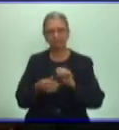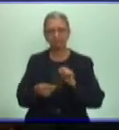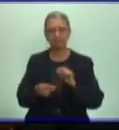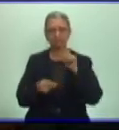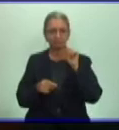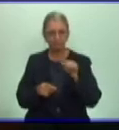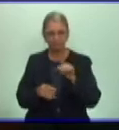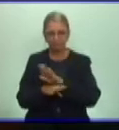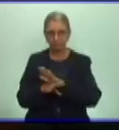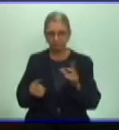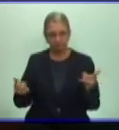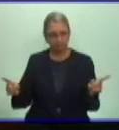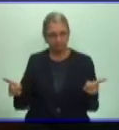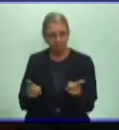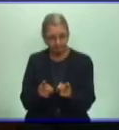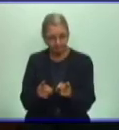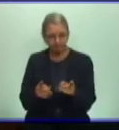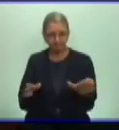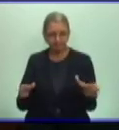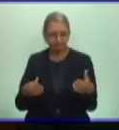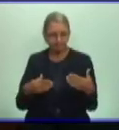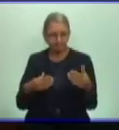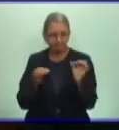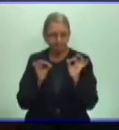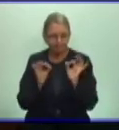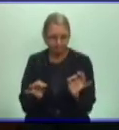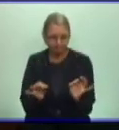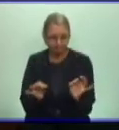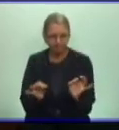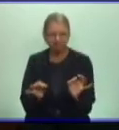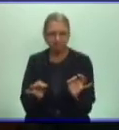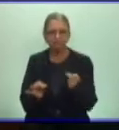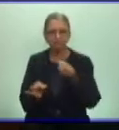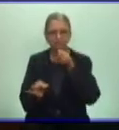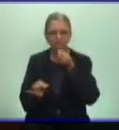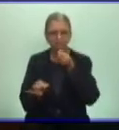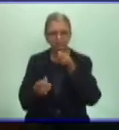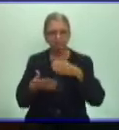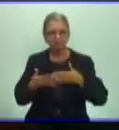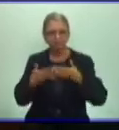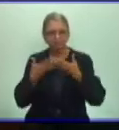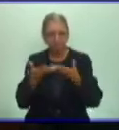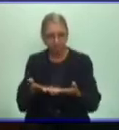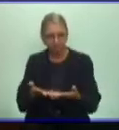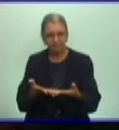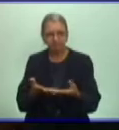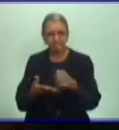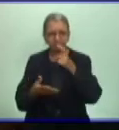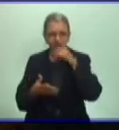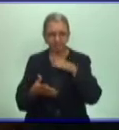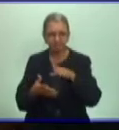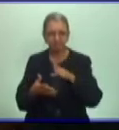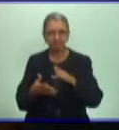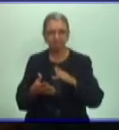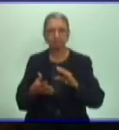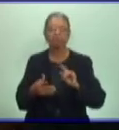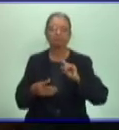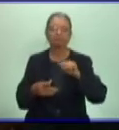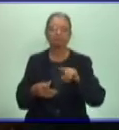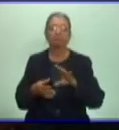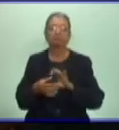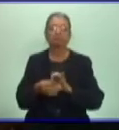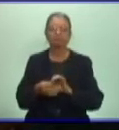reajustes y los ajustes curriculares para que el niño reciba este contenido en el grado que le corresponde,